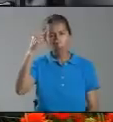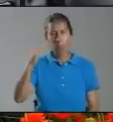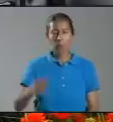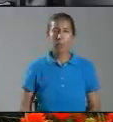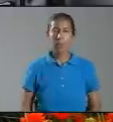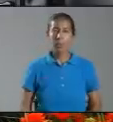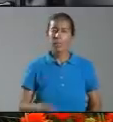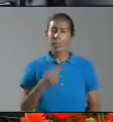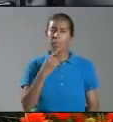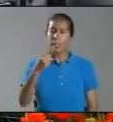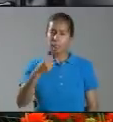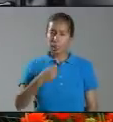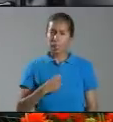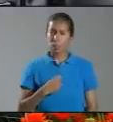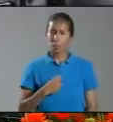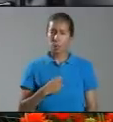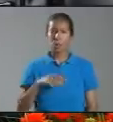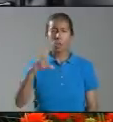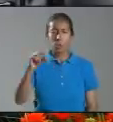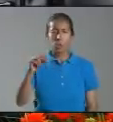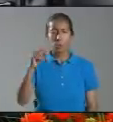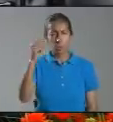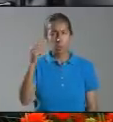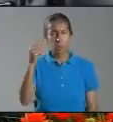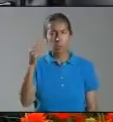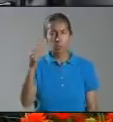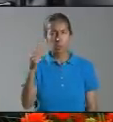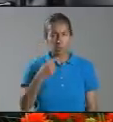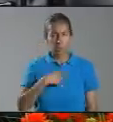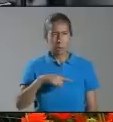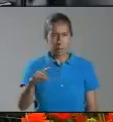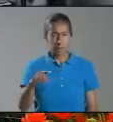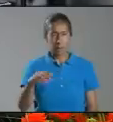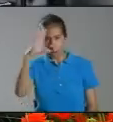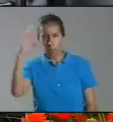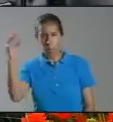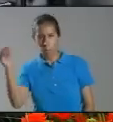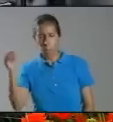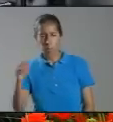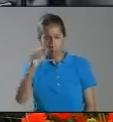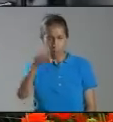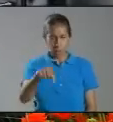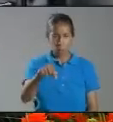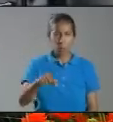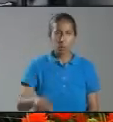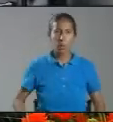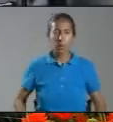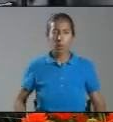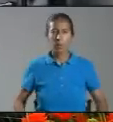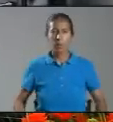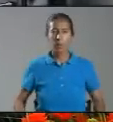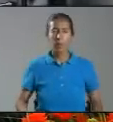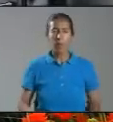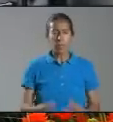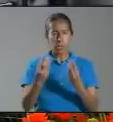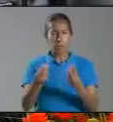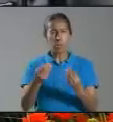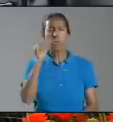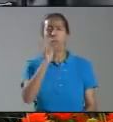Dije, yo, no será que se me olvidó un cachito esto. Y tanto que te canté. ¿Cómo es que va ese himno?